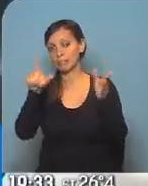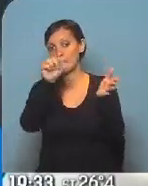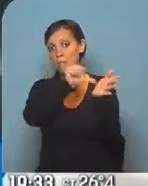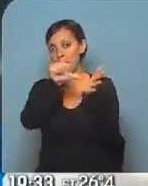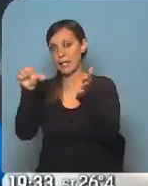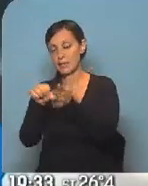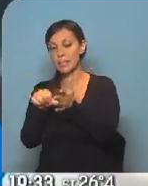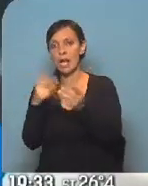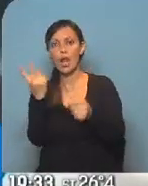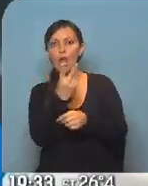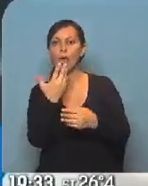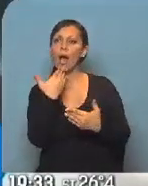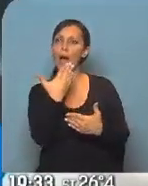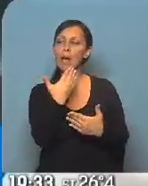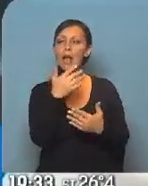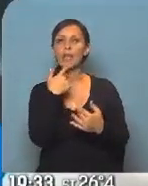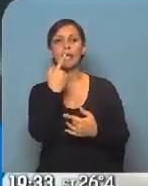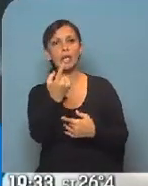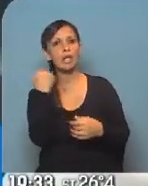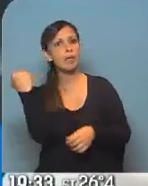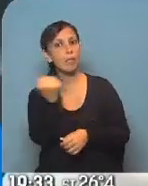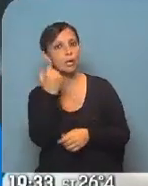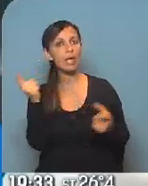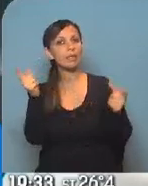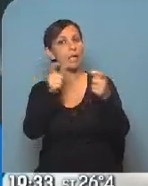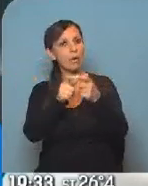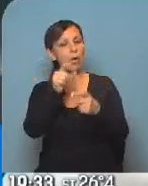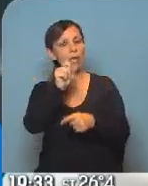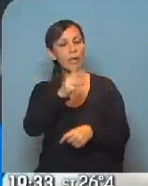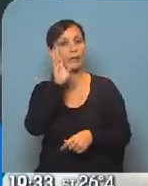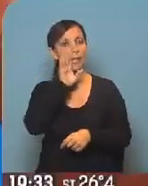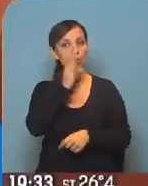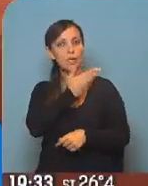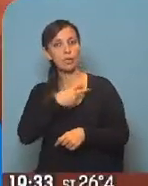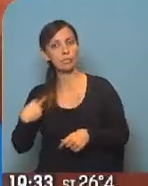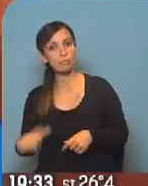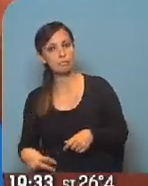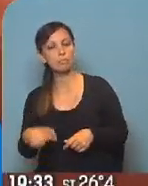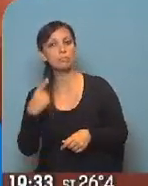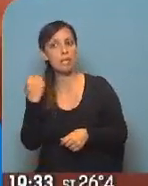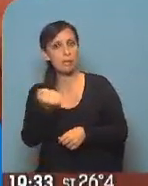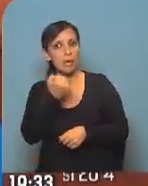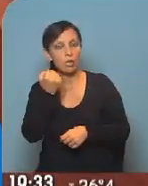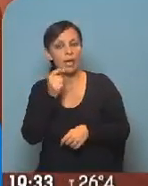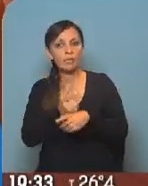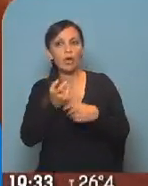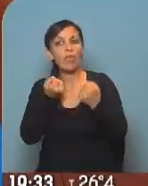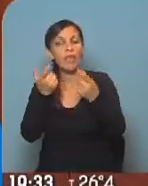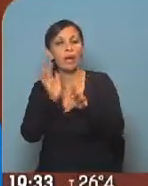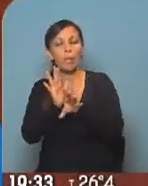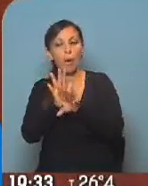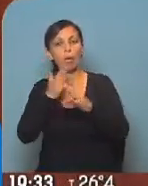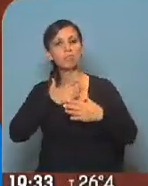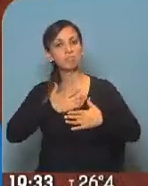entre ellos, más allá de la del G20, como para tener una tregua en esa batalla comercial que era importante. De hecho, se reflejó en los mercados